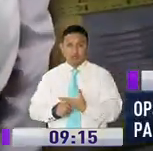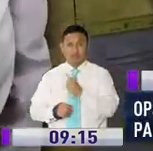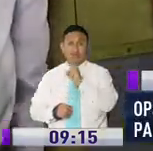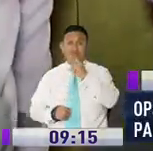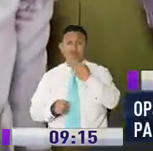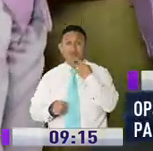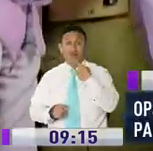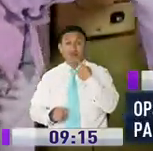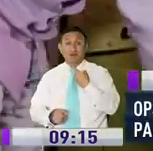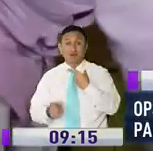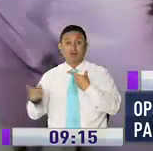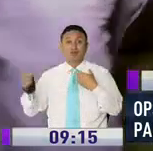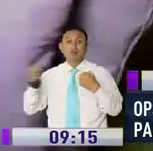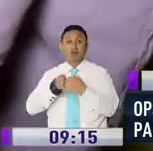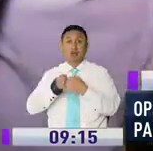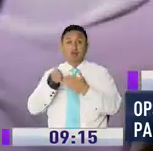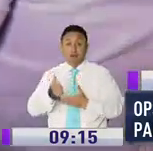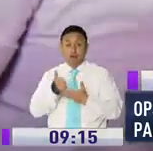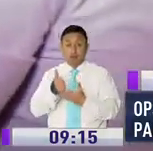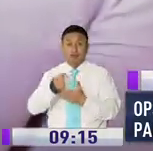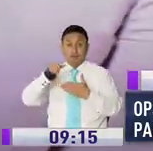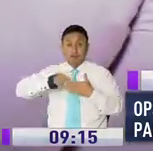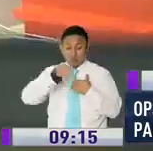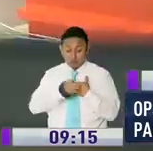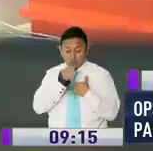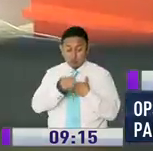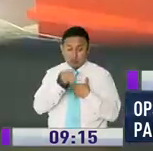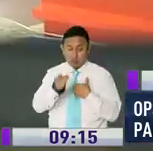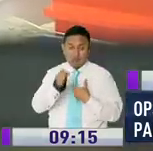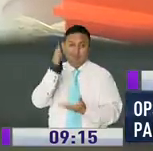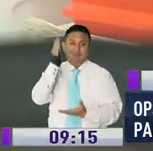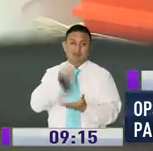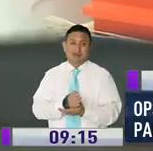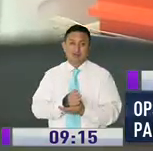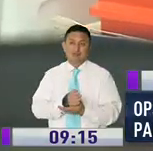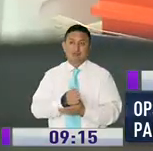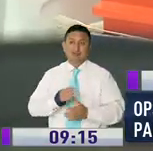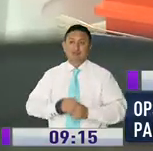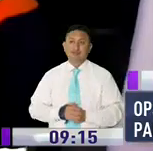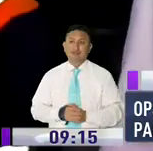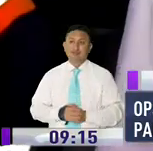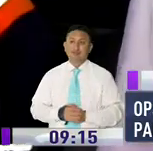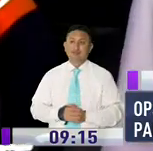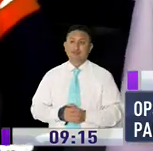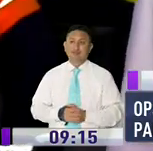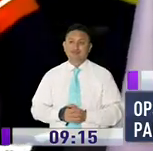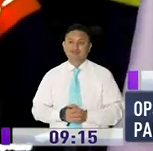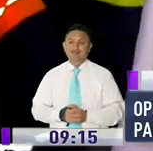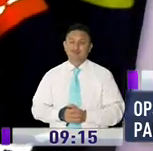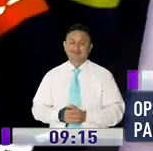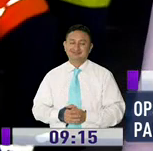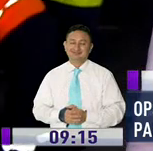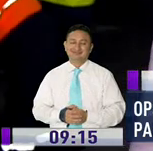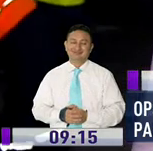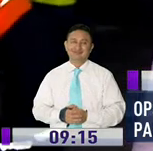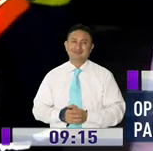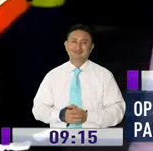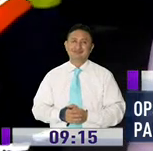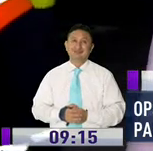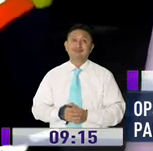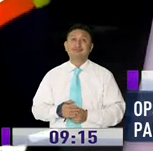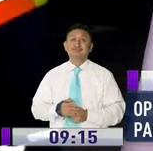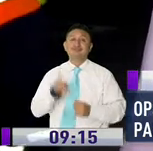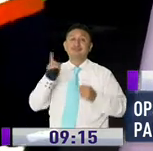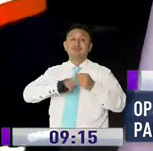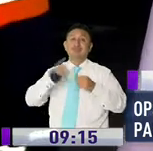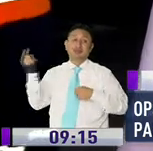mandatario precisó que los insumos ayudarán a seguir combatiendo la pandemia que hoy por hoy azota a todo el mundo. Está llegando completa la carga desde